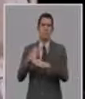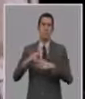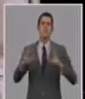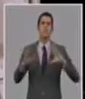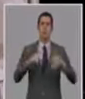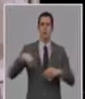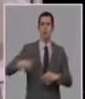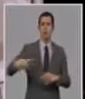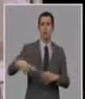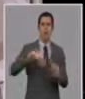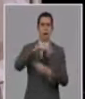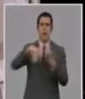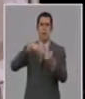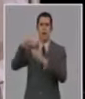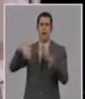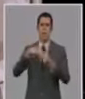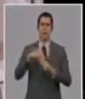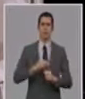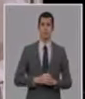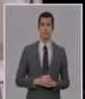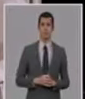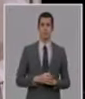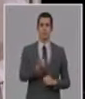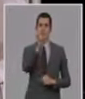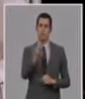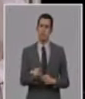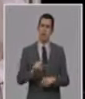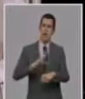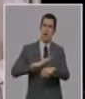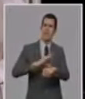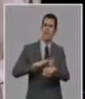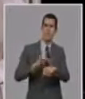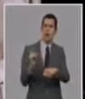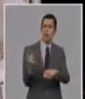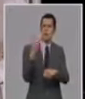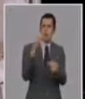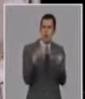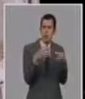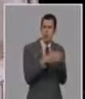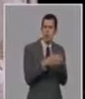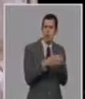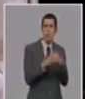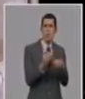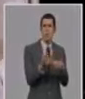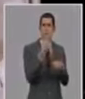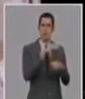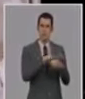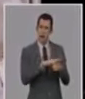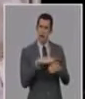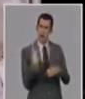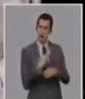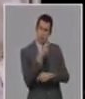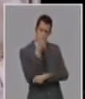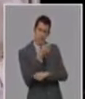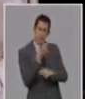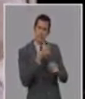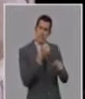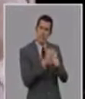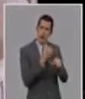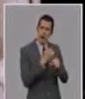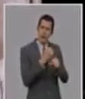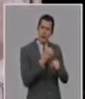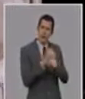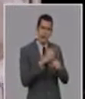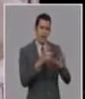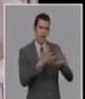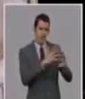Imagínate que los primeros casos que nosotros recuperamos, los primeros egresos que fueron a final de marzo, a principios de abril,